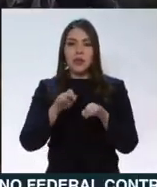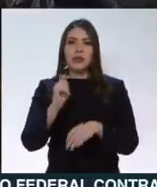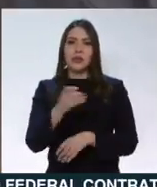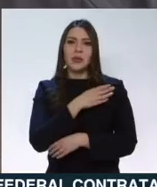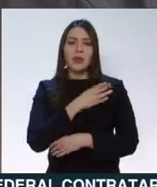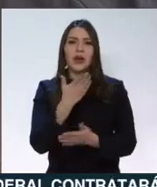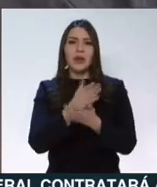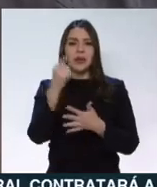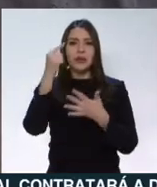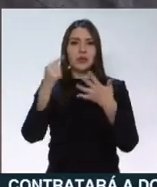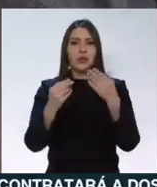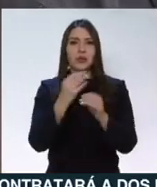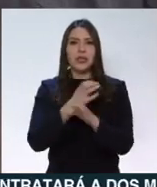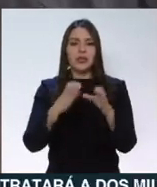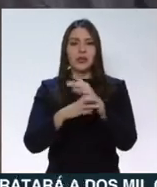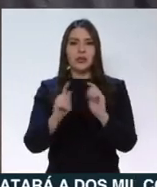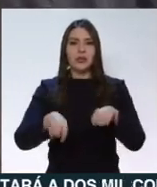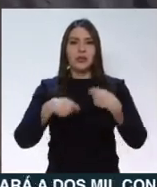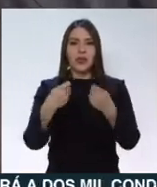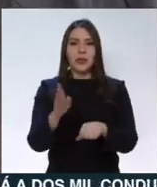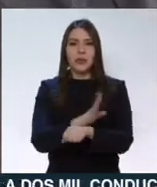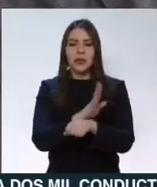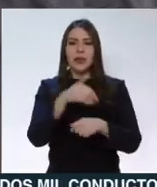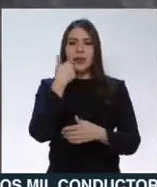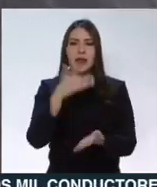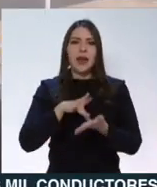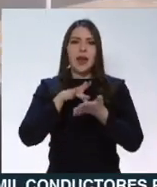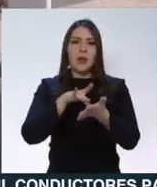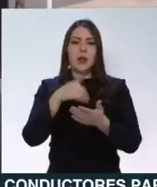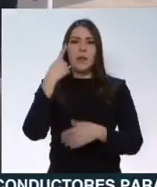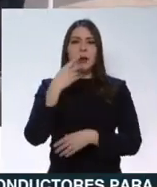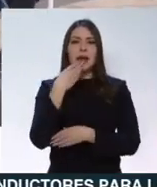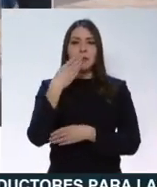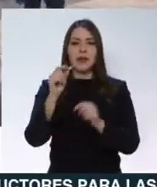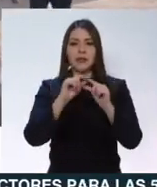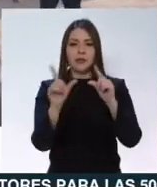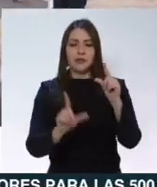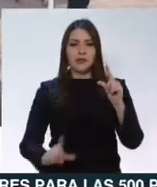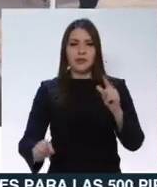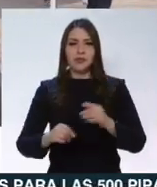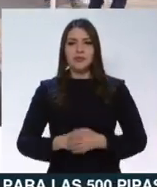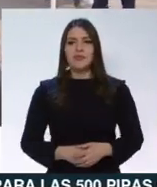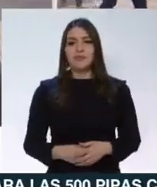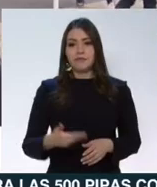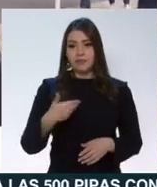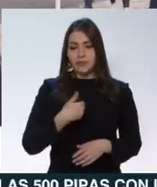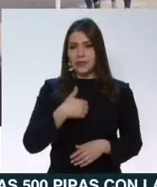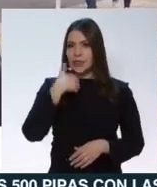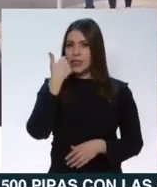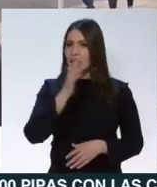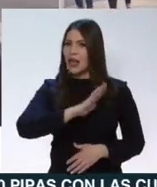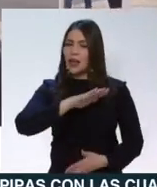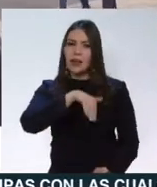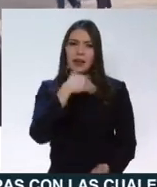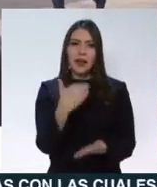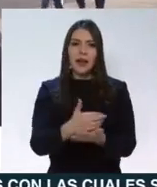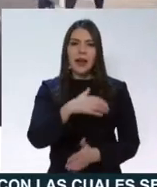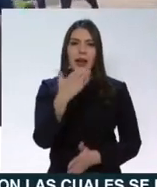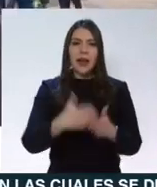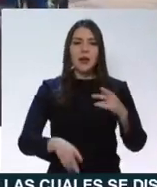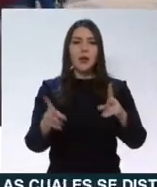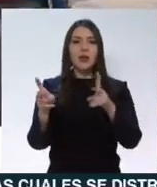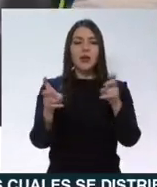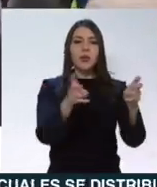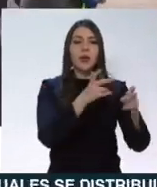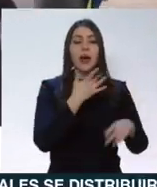que se ofrecen, le interesa contribuir al bienestar del país. Para mí lo más importante es que se acabe el robo de combustible. Y si